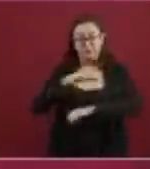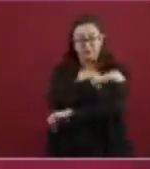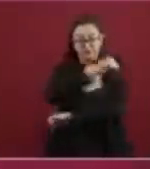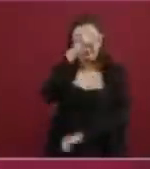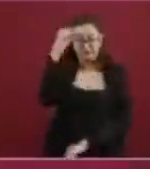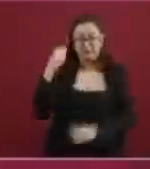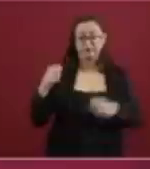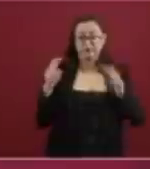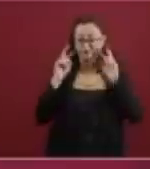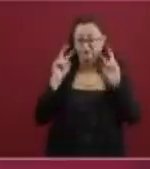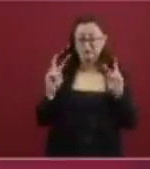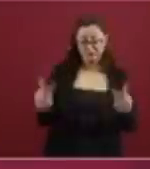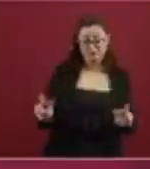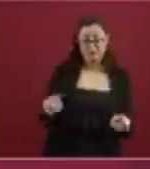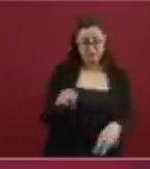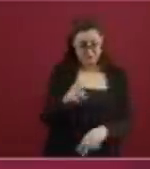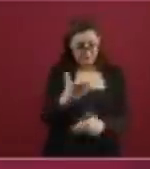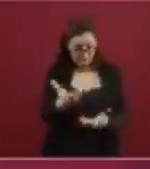verlo.